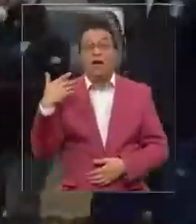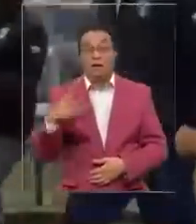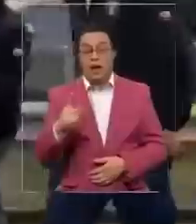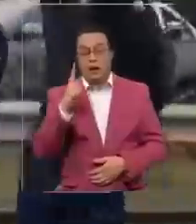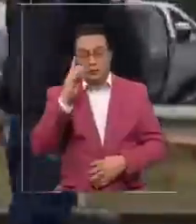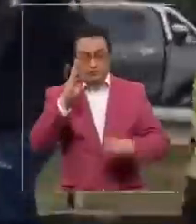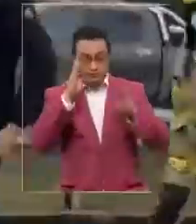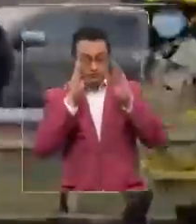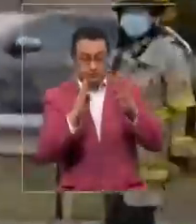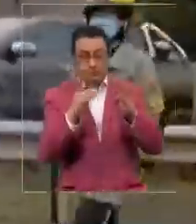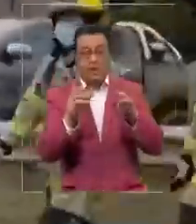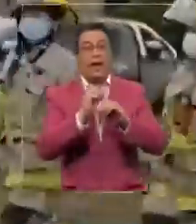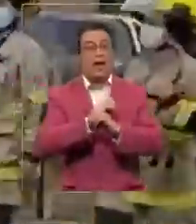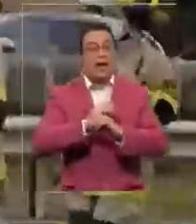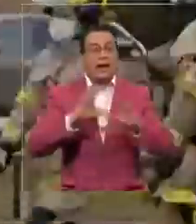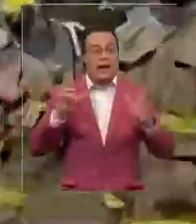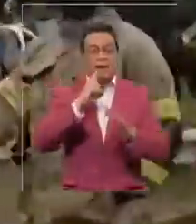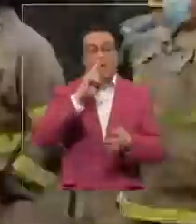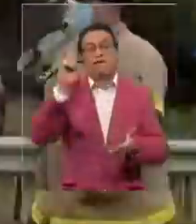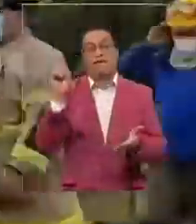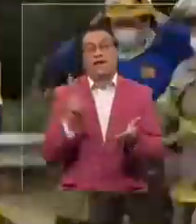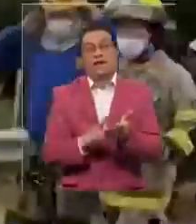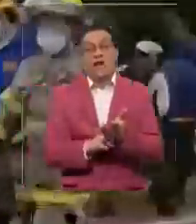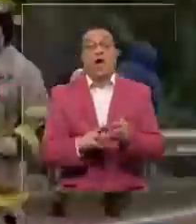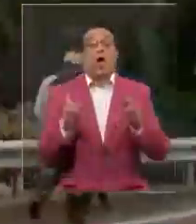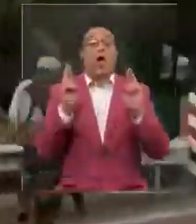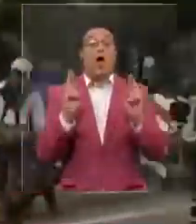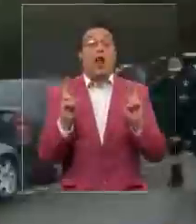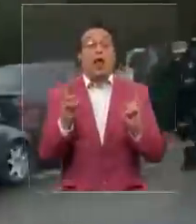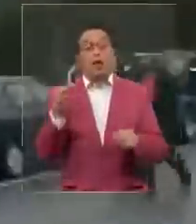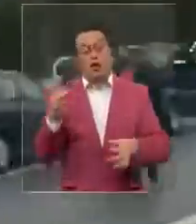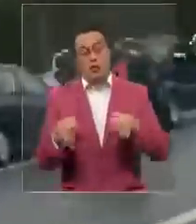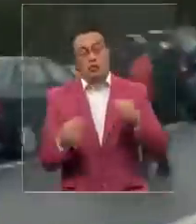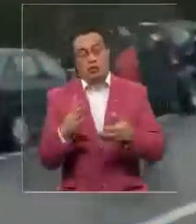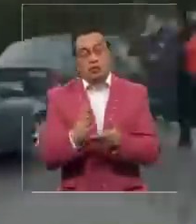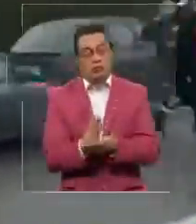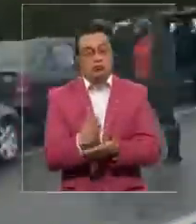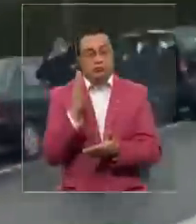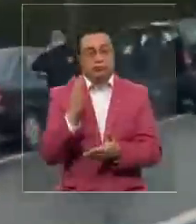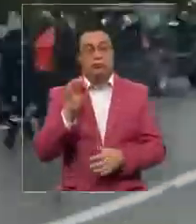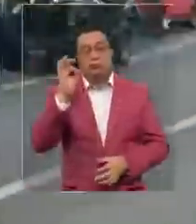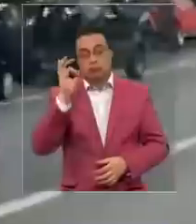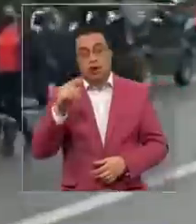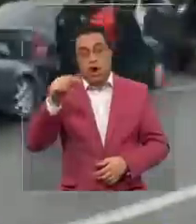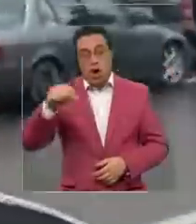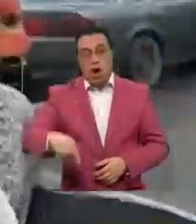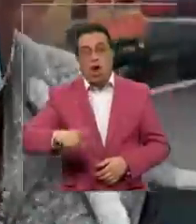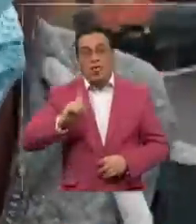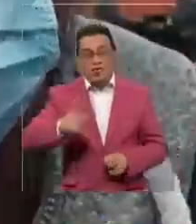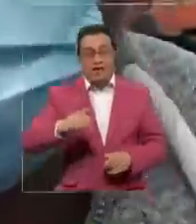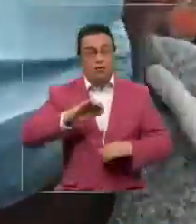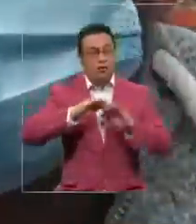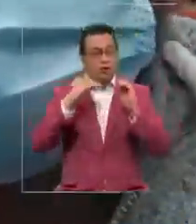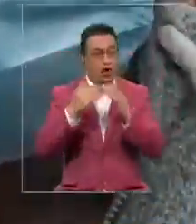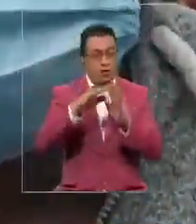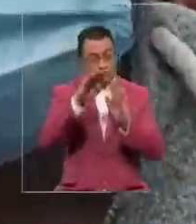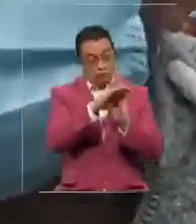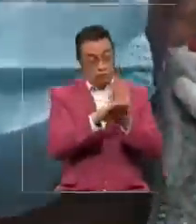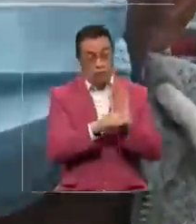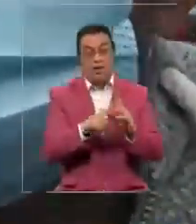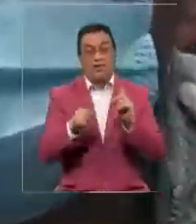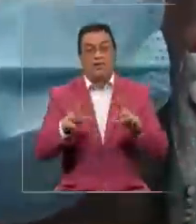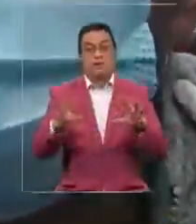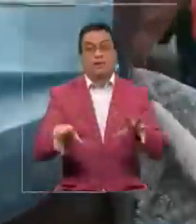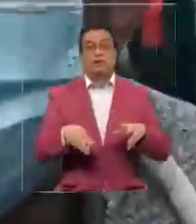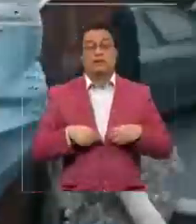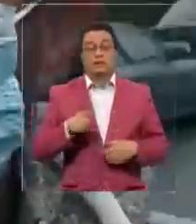Enfocándose, dice, en que se aclare la verdad, de que espera que haya justicia, de que efectivamente hoy se tienen que tomar todos los antecedentes del caso, y